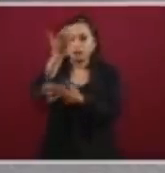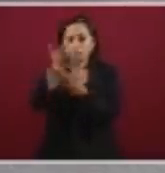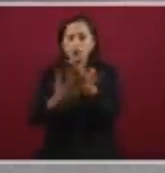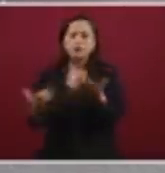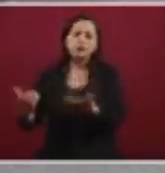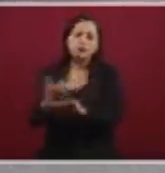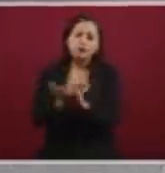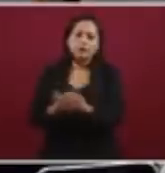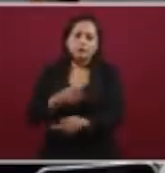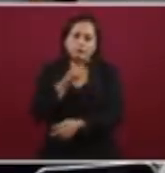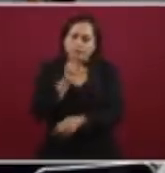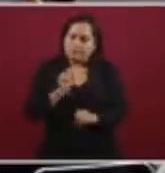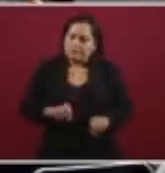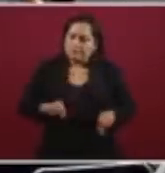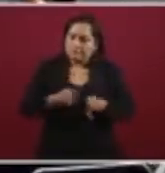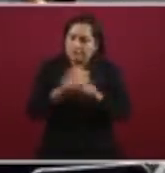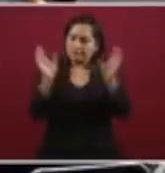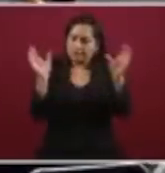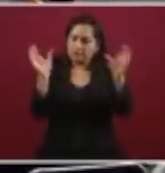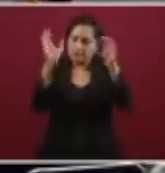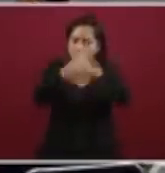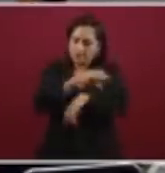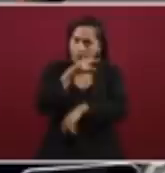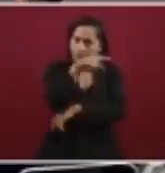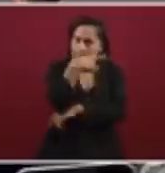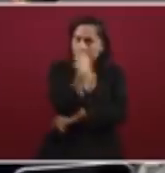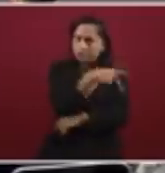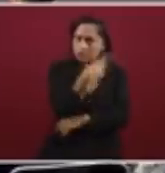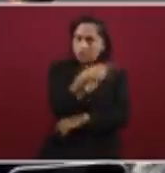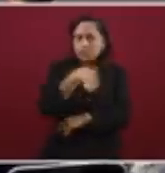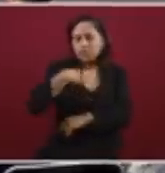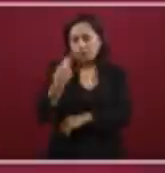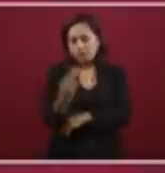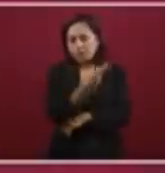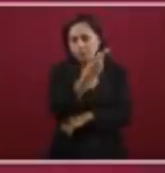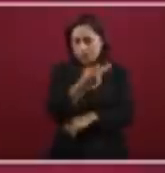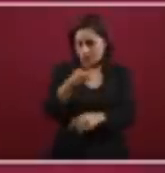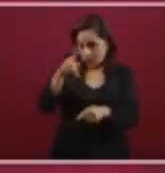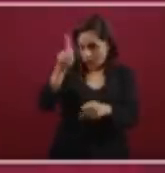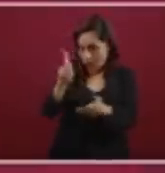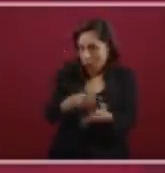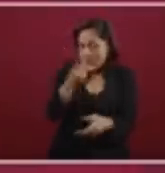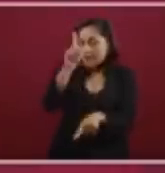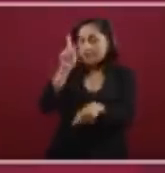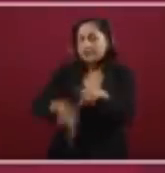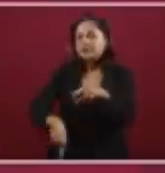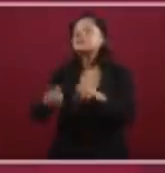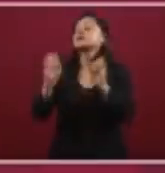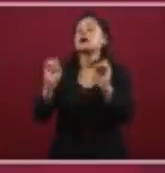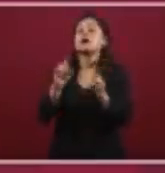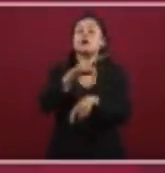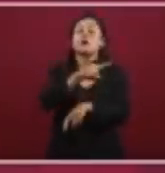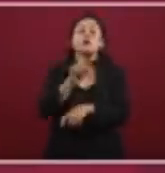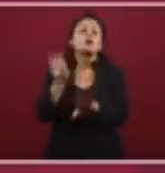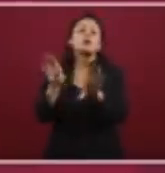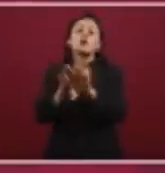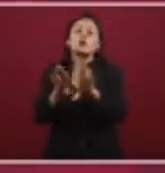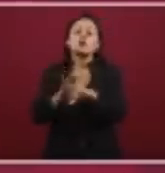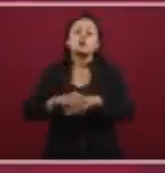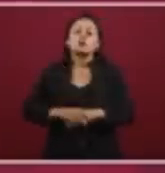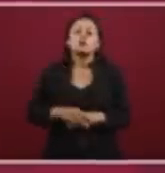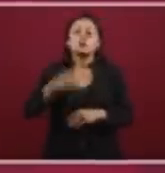ese dilema le va a quitar todos los contratos por ser su compadre o lo va a beneficiar siendo contratista el govern que lo vean